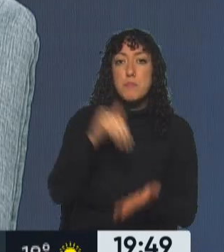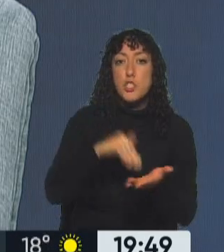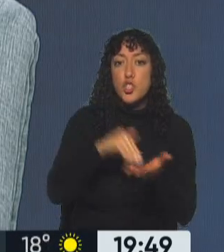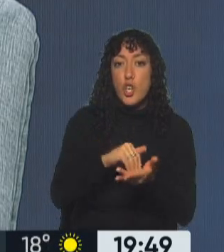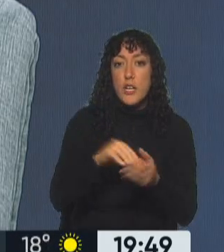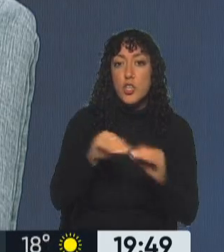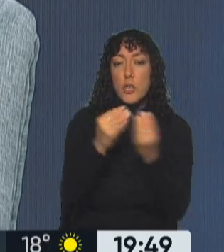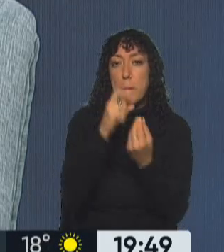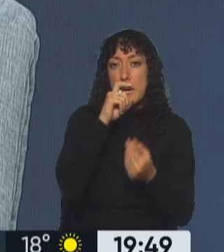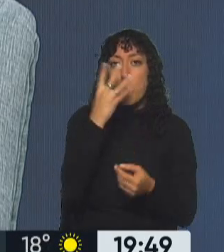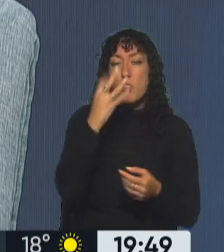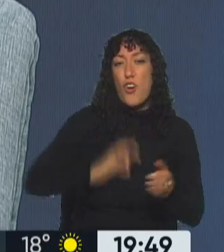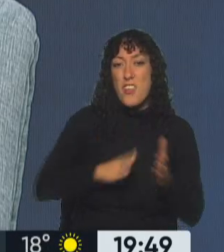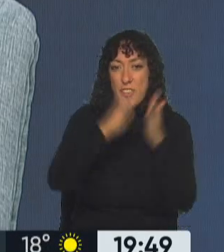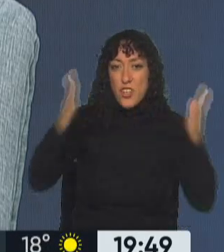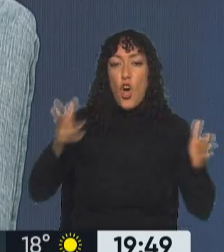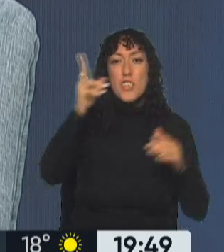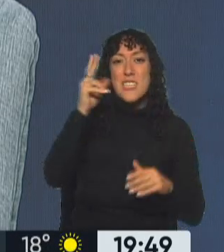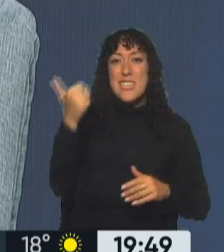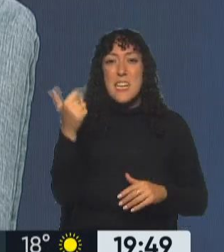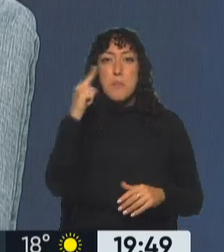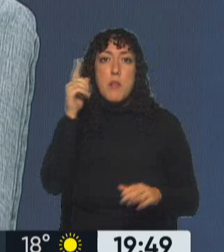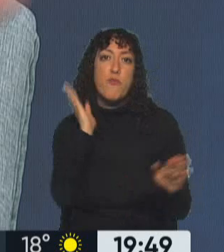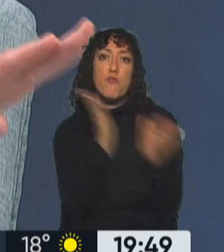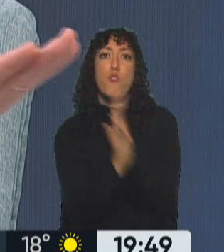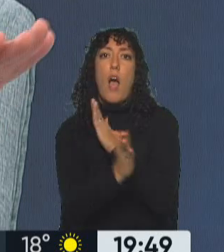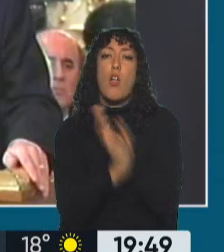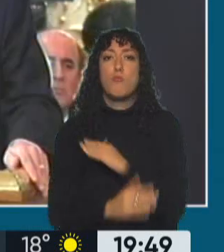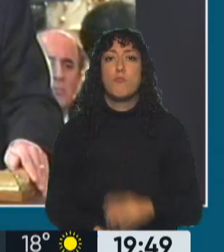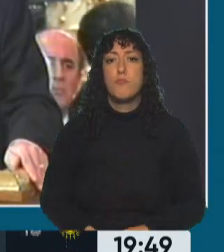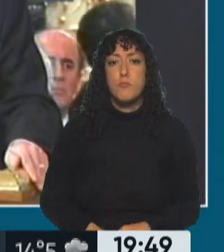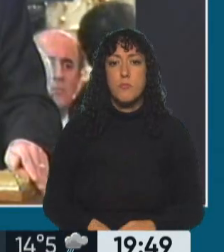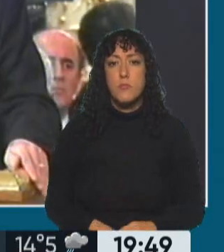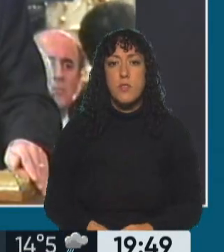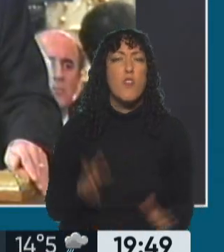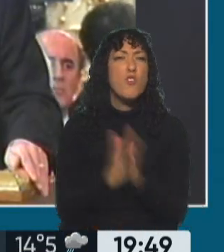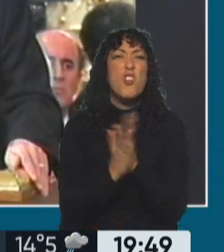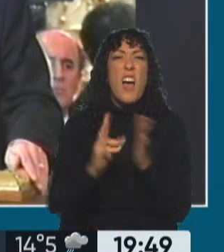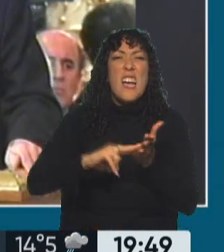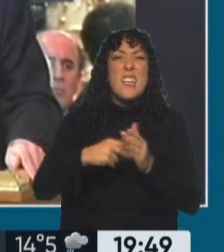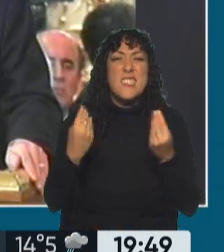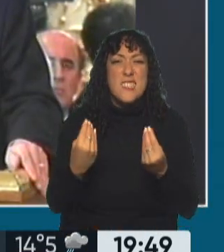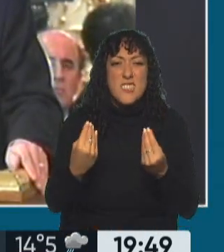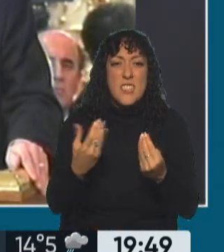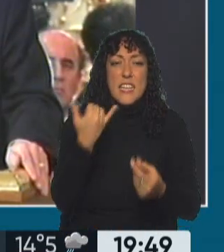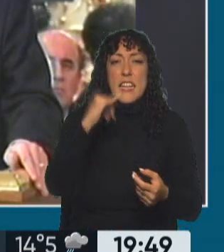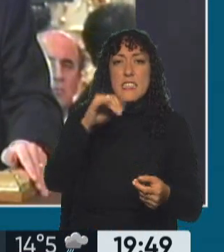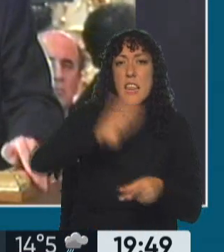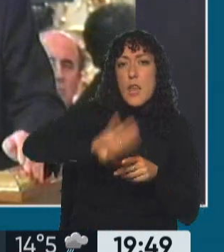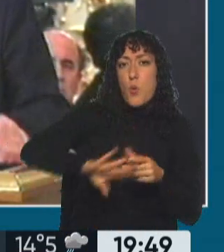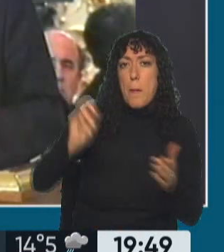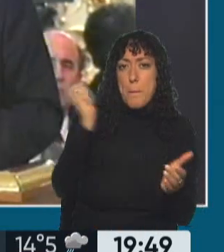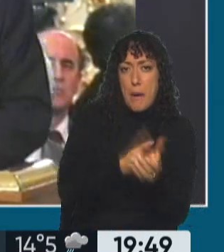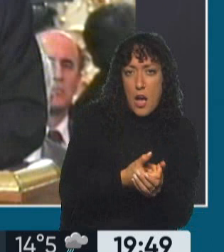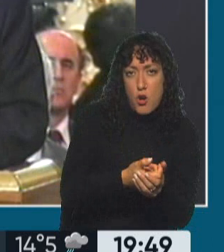los 4 años de Macri, 86.000 se fugaron. Rápidamente expliquemos qué es la fuga. Pago de intereses de deuda, claro, un tema que